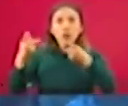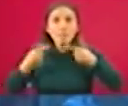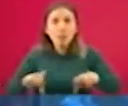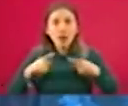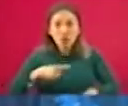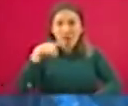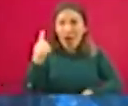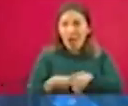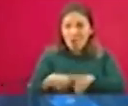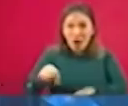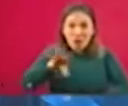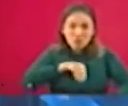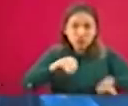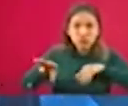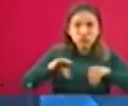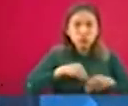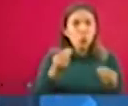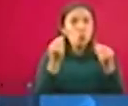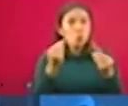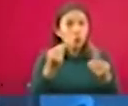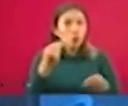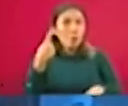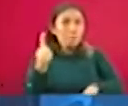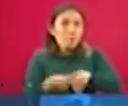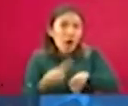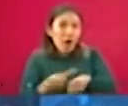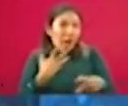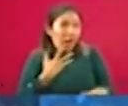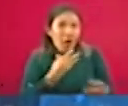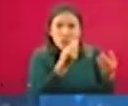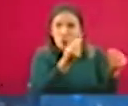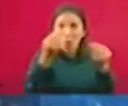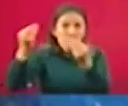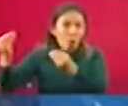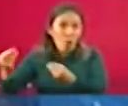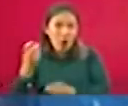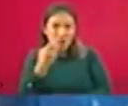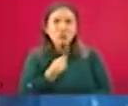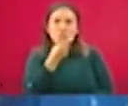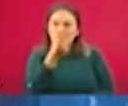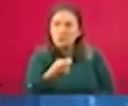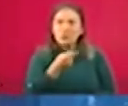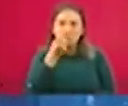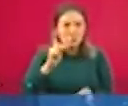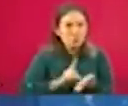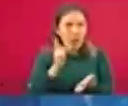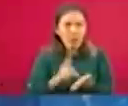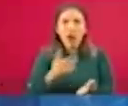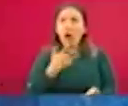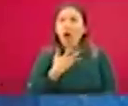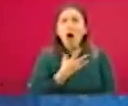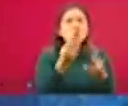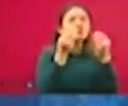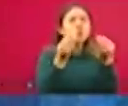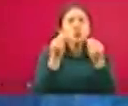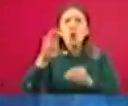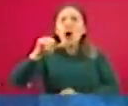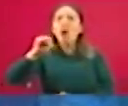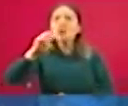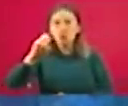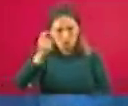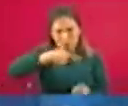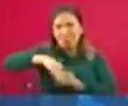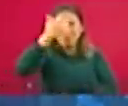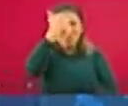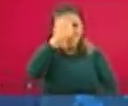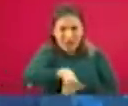de contagios. El modelo Centinela implementado en gobiernos cuyos titulares ahora lo cuestionan, ¿sirvió